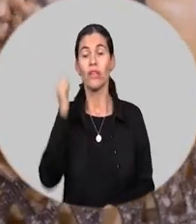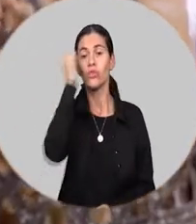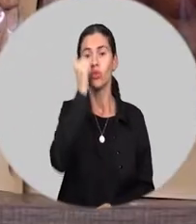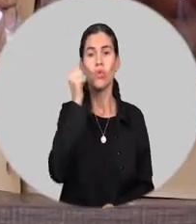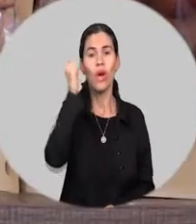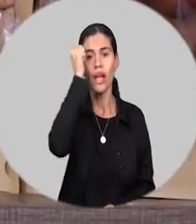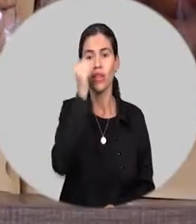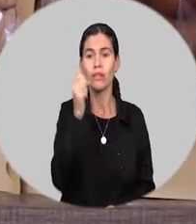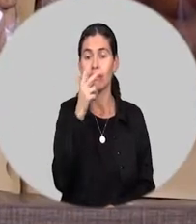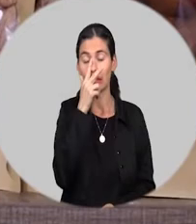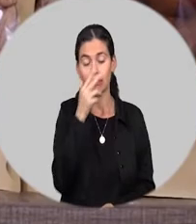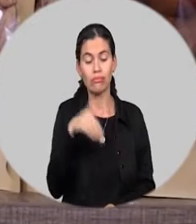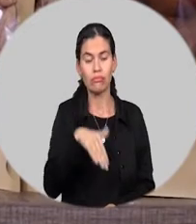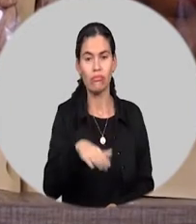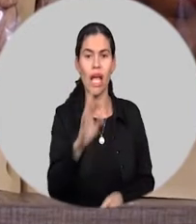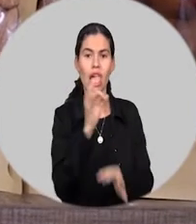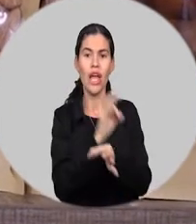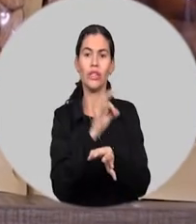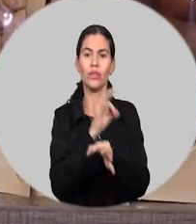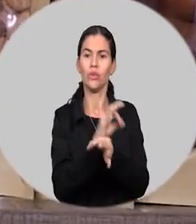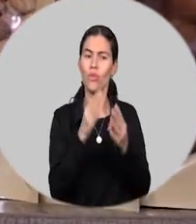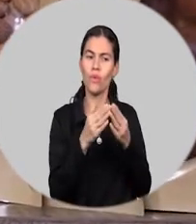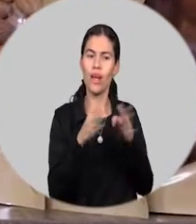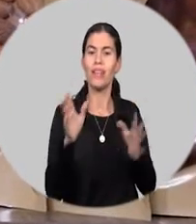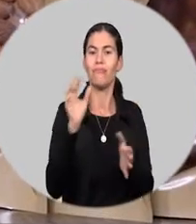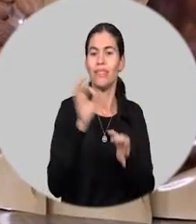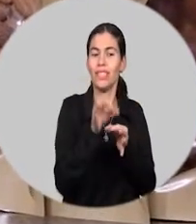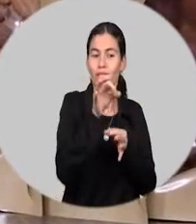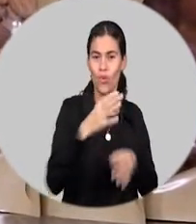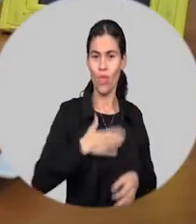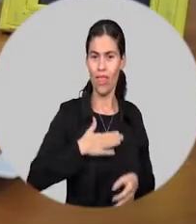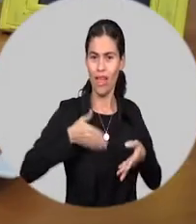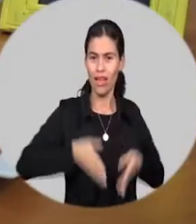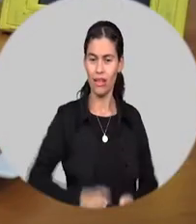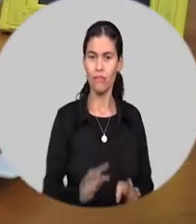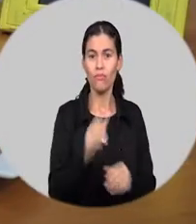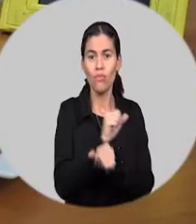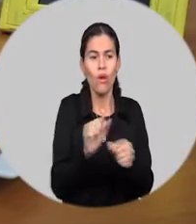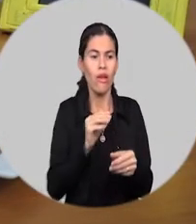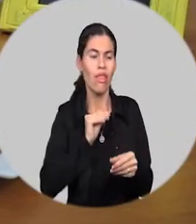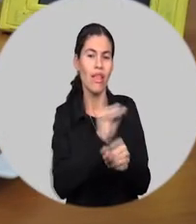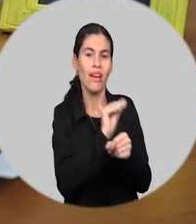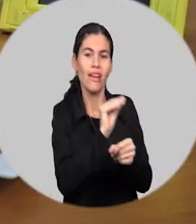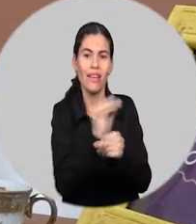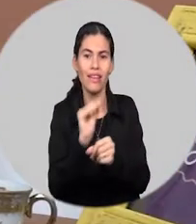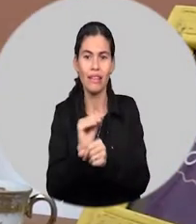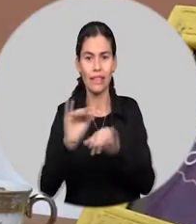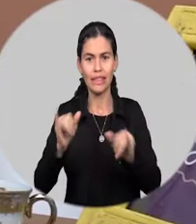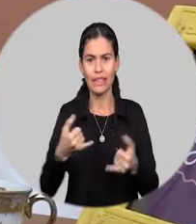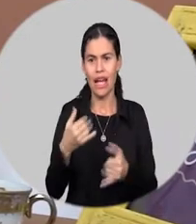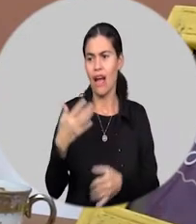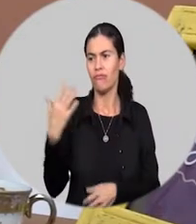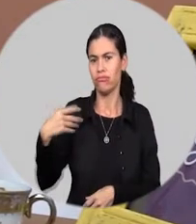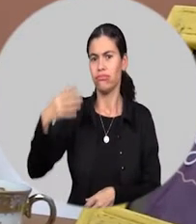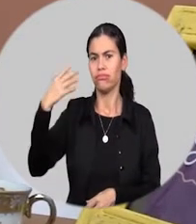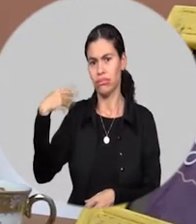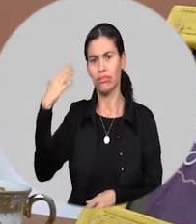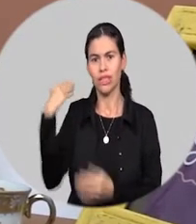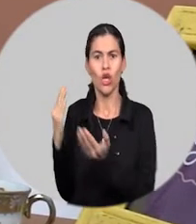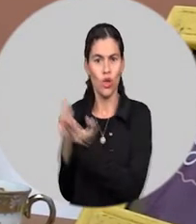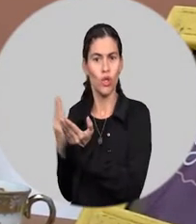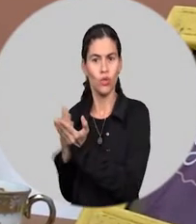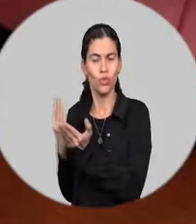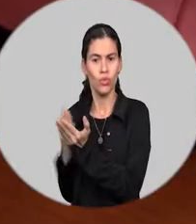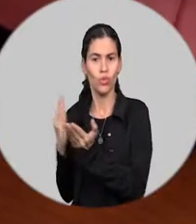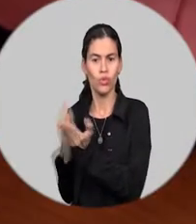es abrir una escuela de pastelería en mi ciudad, donde yo pueda transmitir los conocimientos que yo adquirí en todos estos años